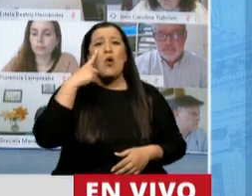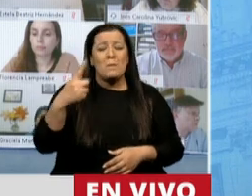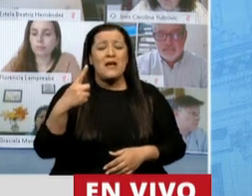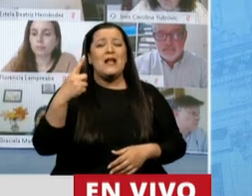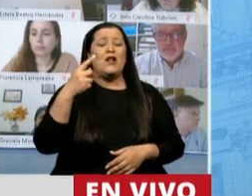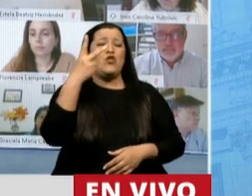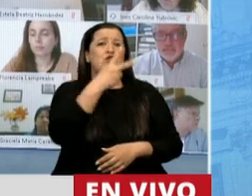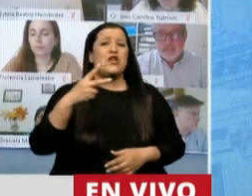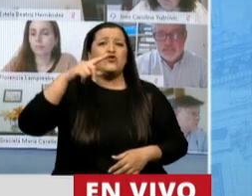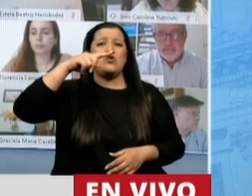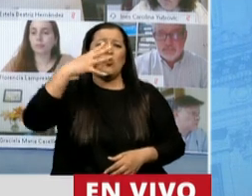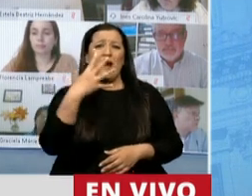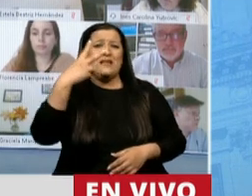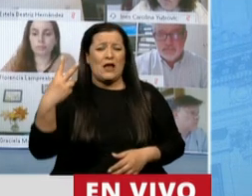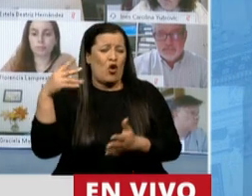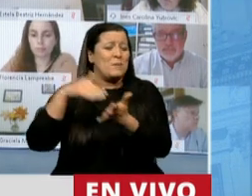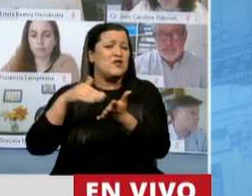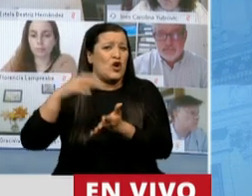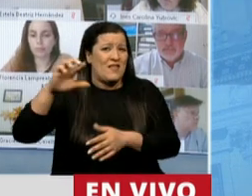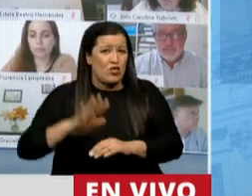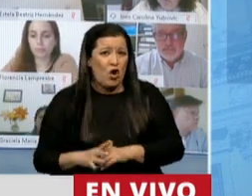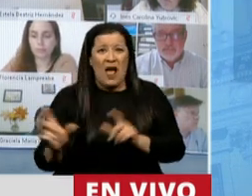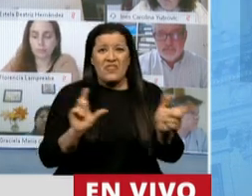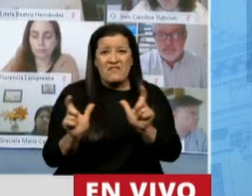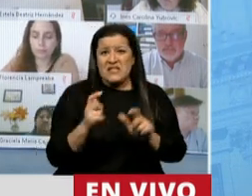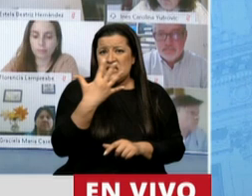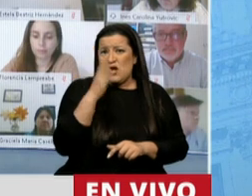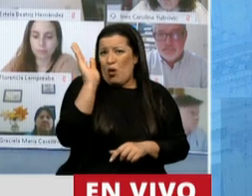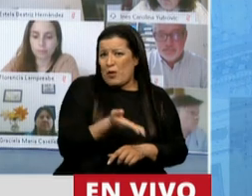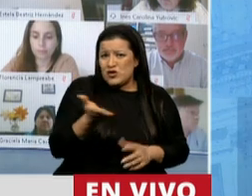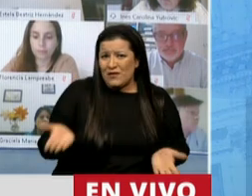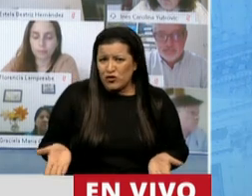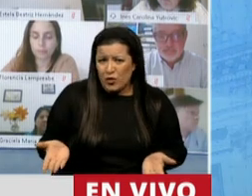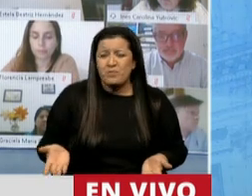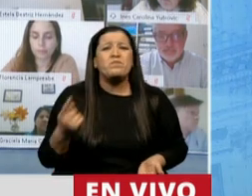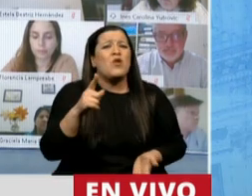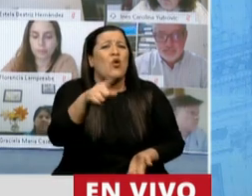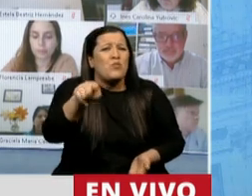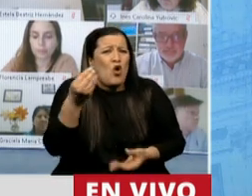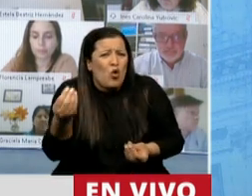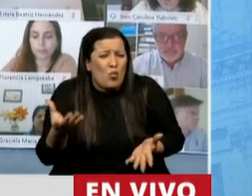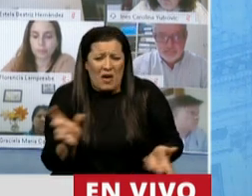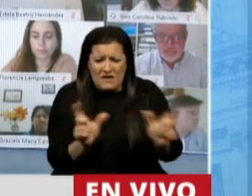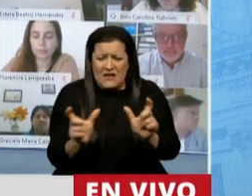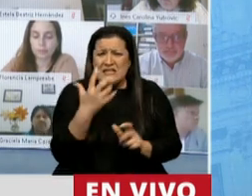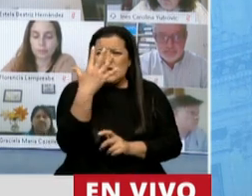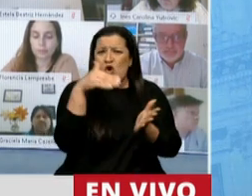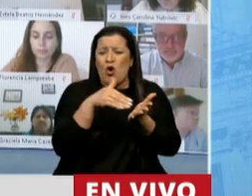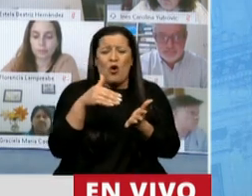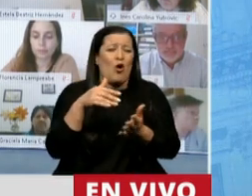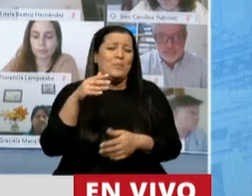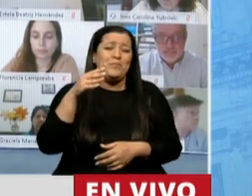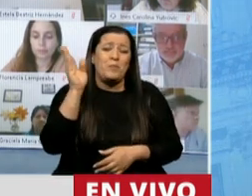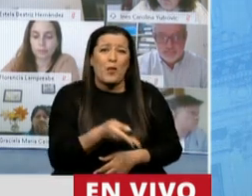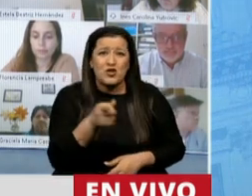7244 millones de dólares La diferencia es del 5% cómo puede ser una diferencia del 5%